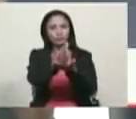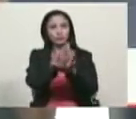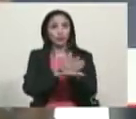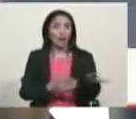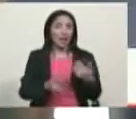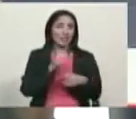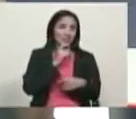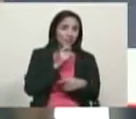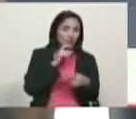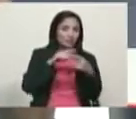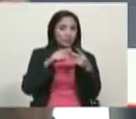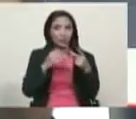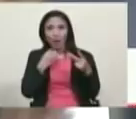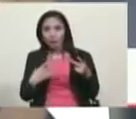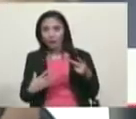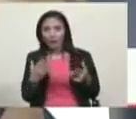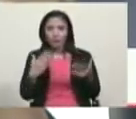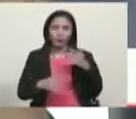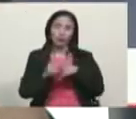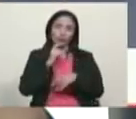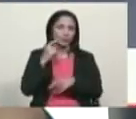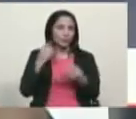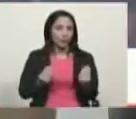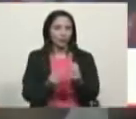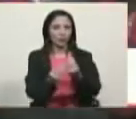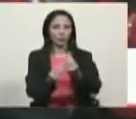duras y a las maduras.